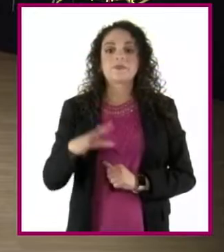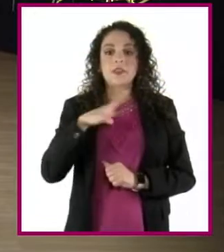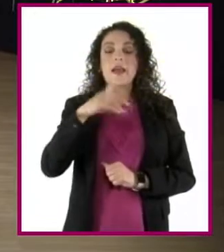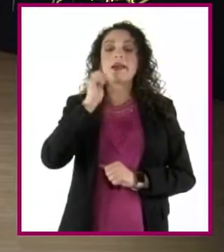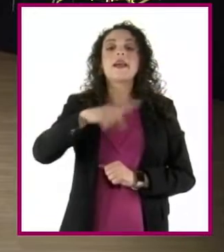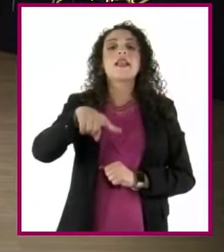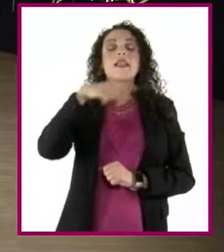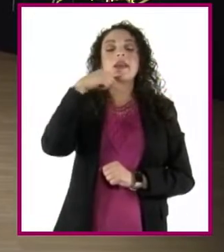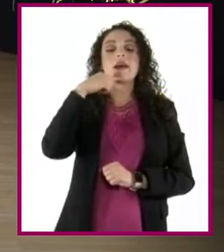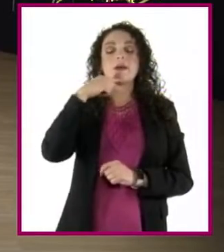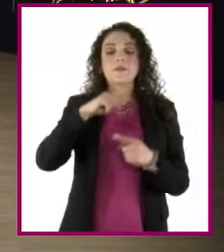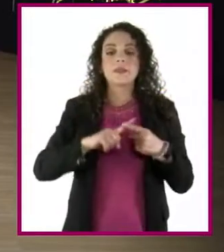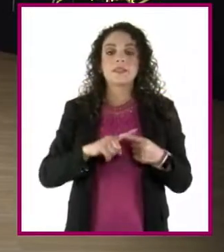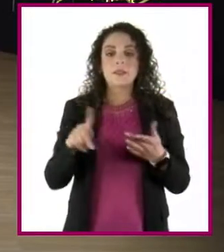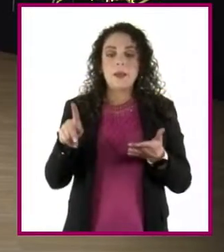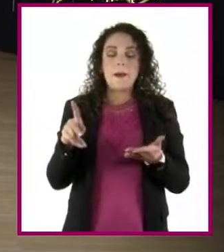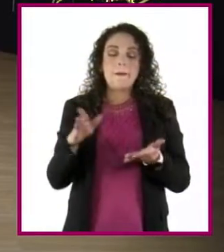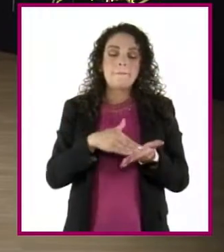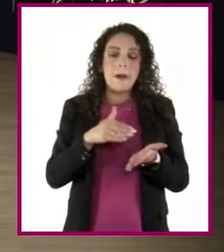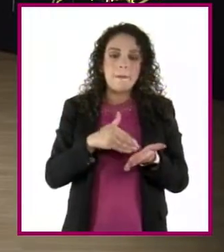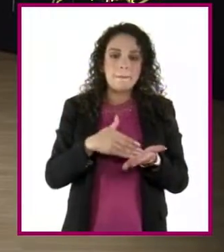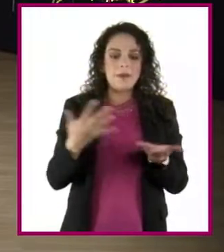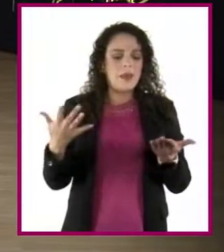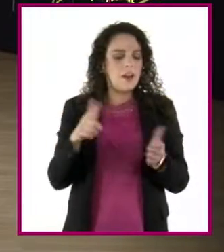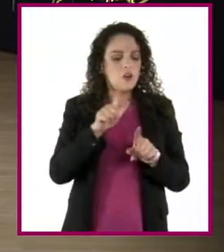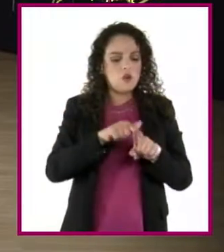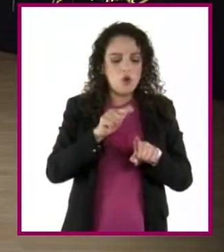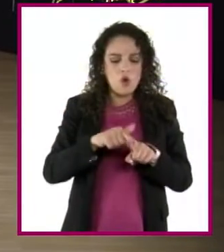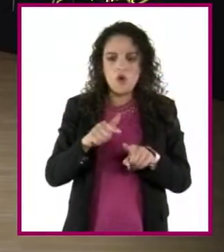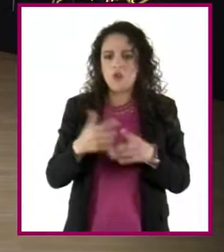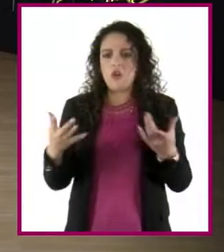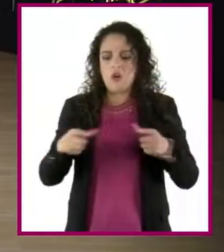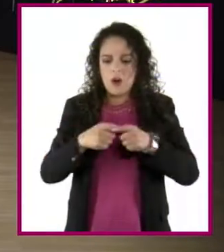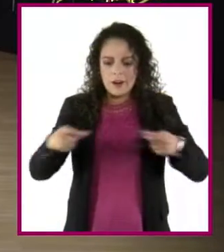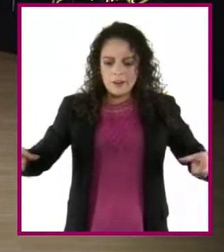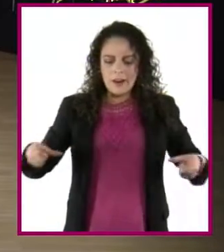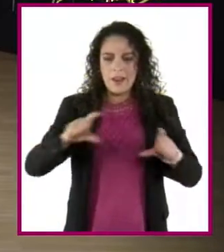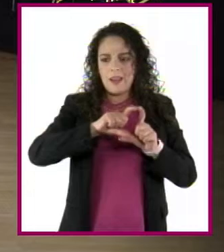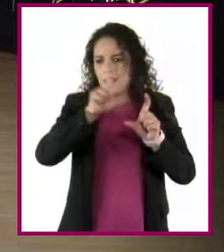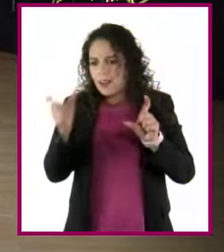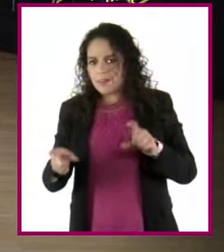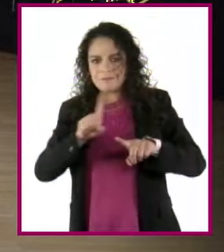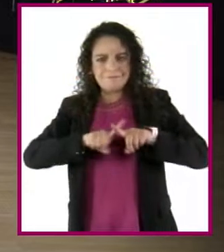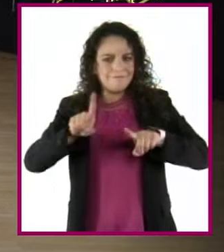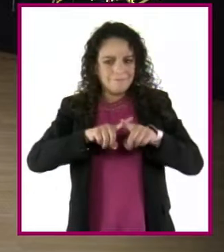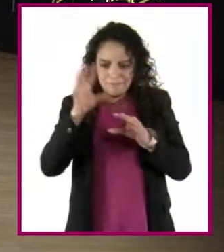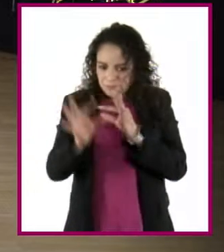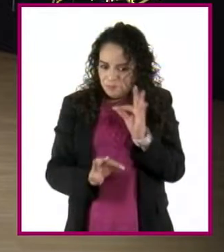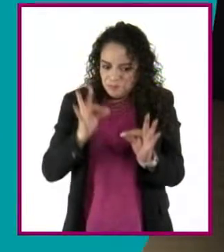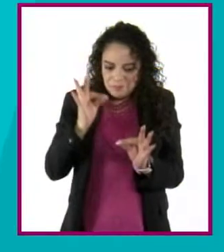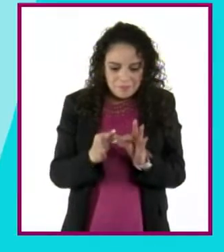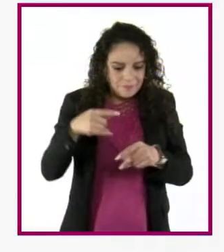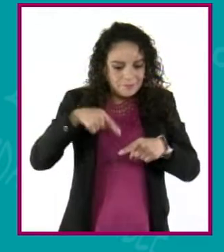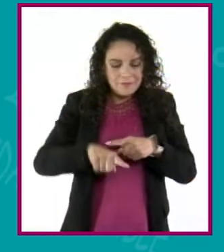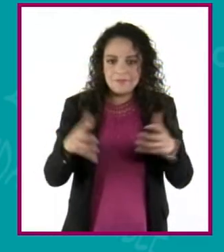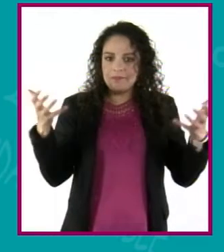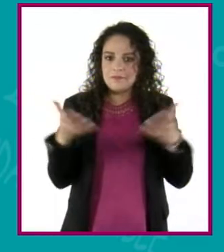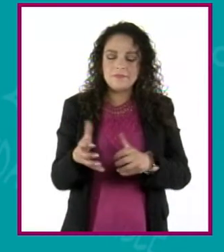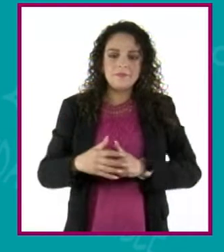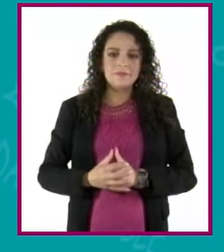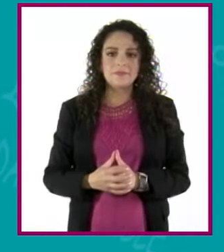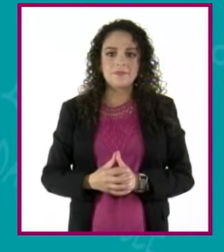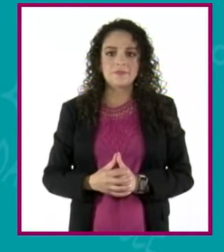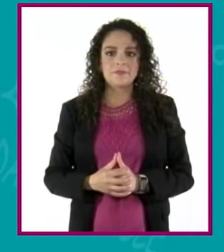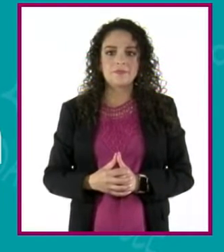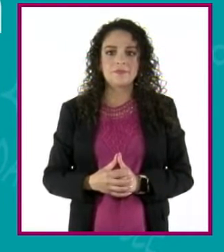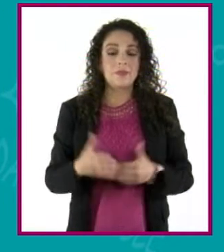lápiz, papel, colores, escuadras, reglas. Estamos Todo. listísimos, Dimara. Mira, esta Listísimos. goma rosa.